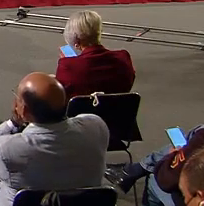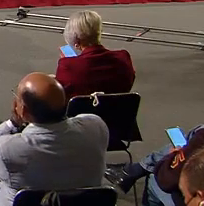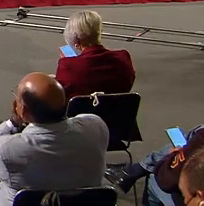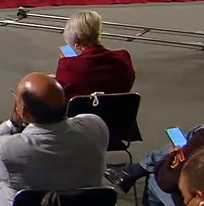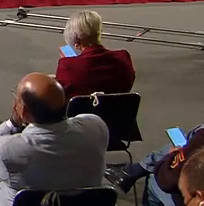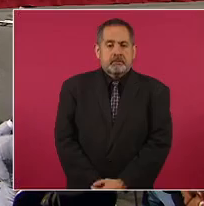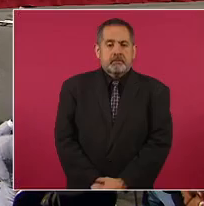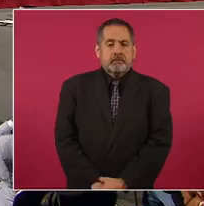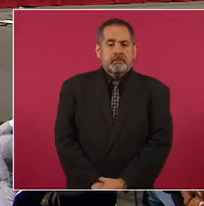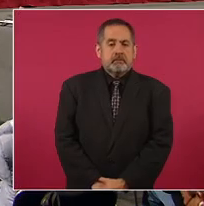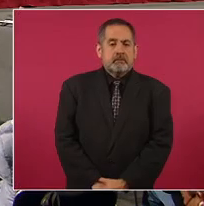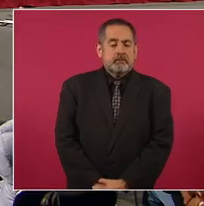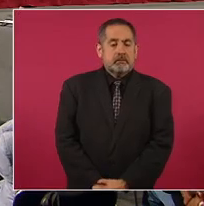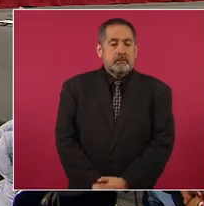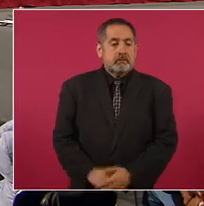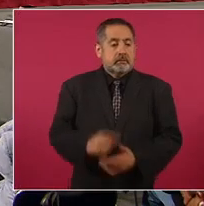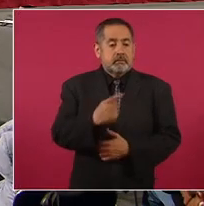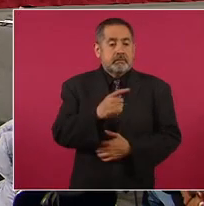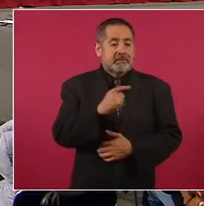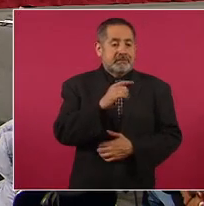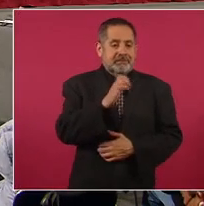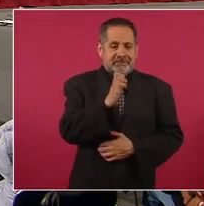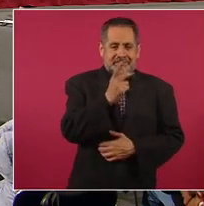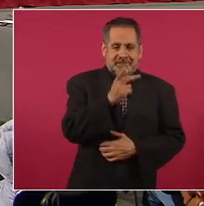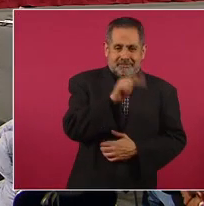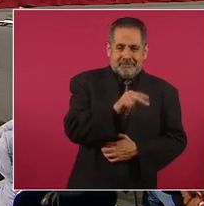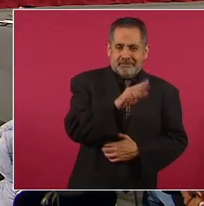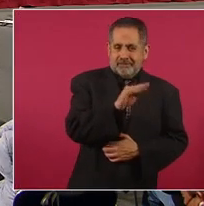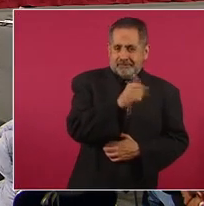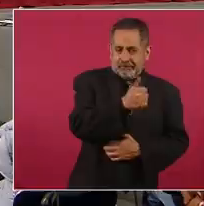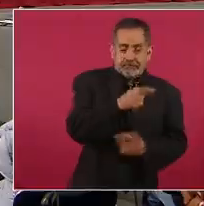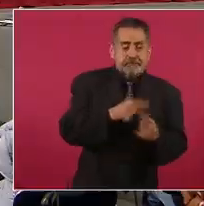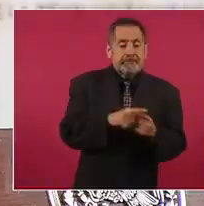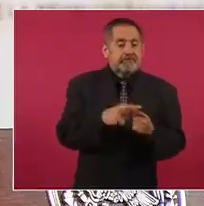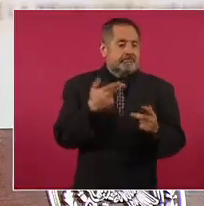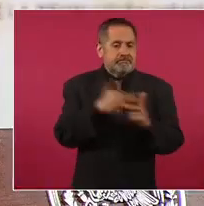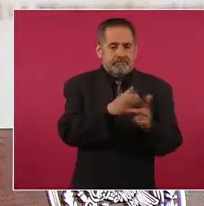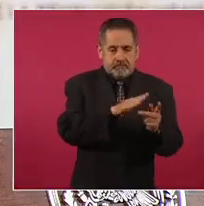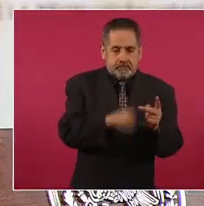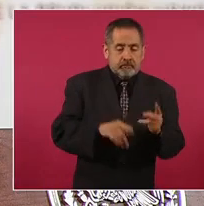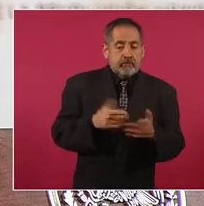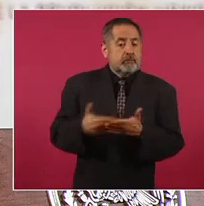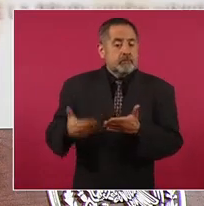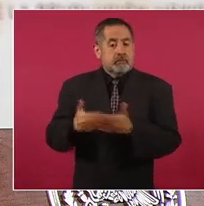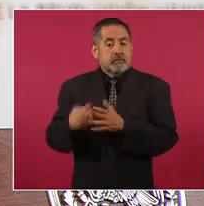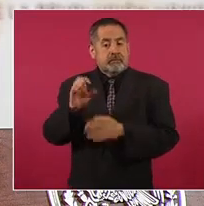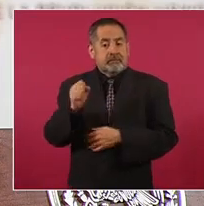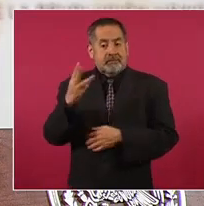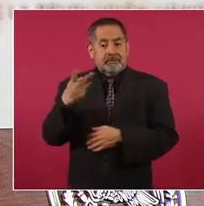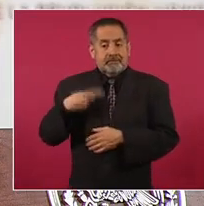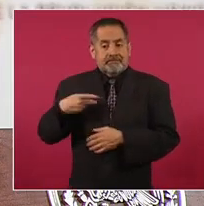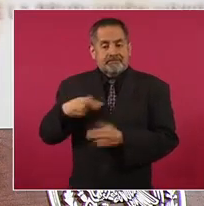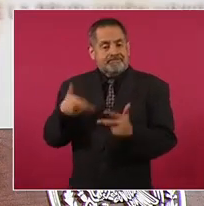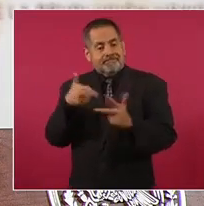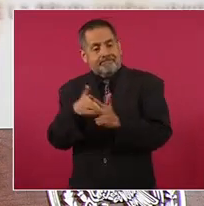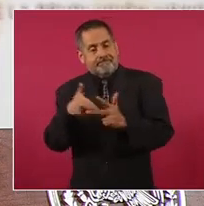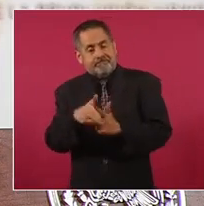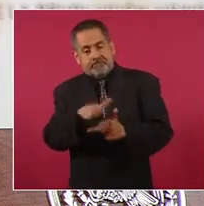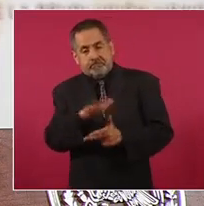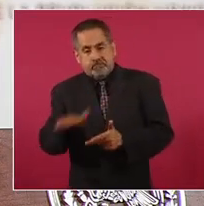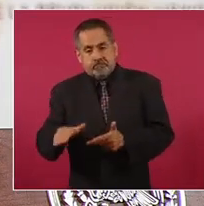Calderón, 96 en el de Peña Nieto, 63 en la actual administración, pero como lo ha